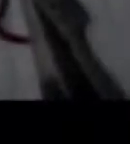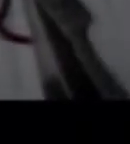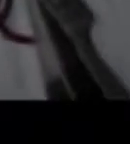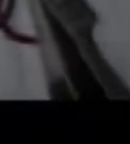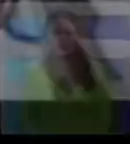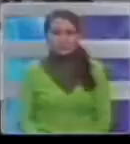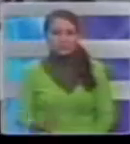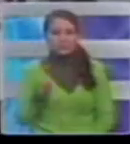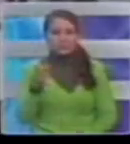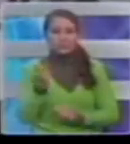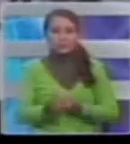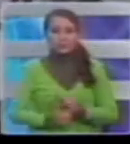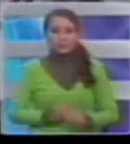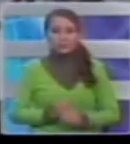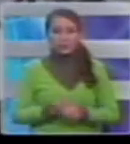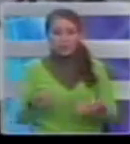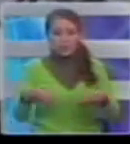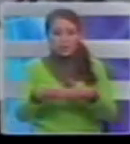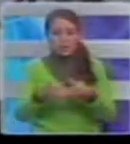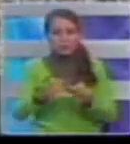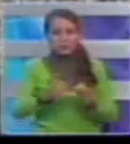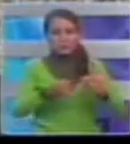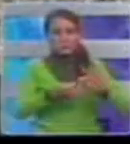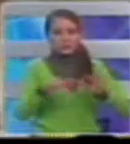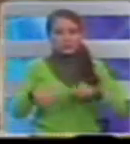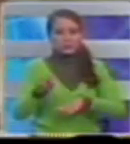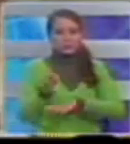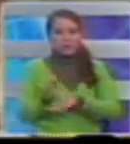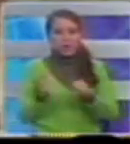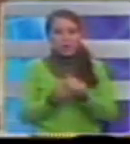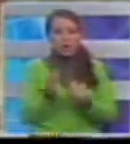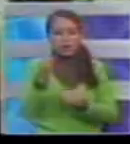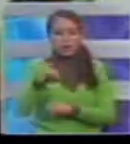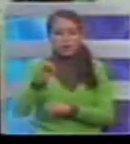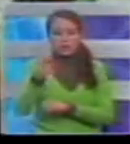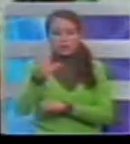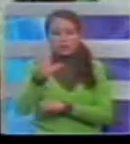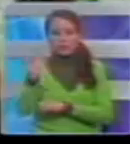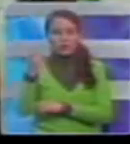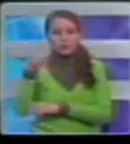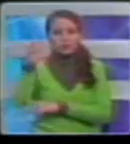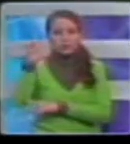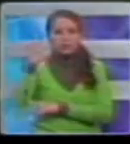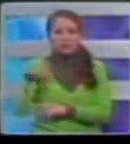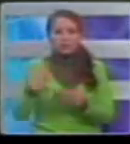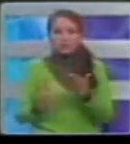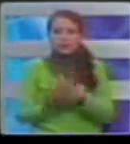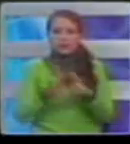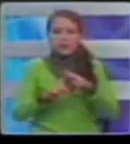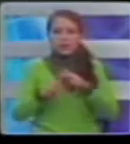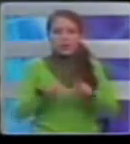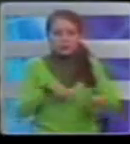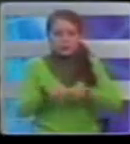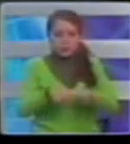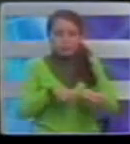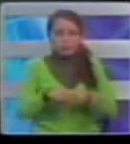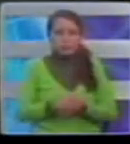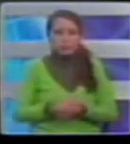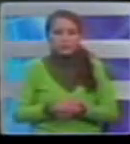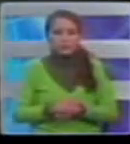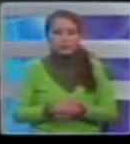Por segundo año consecutivo, el Comité Olímpico del Ecuador junto a Mall del Sol llevan a cabo la Semana Olímpica. Se trata de